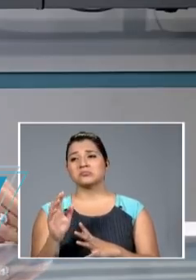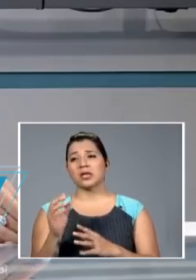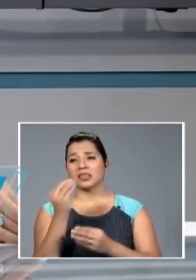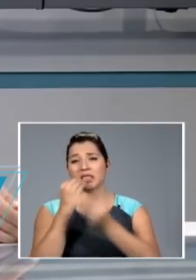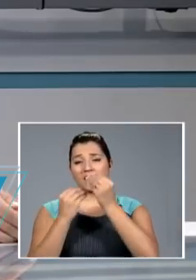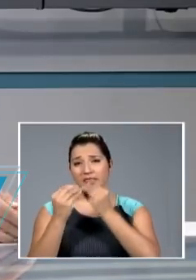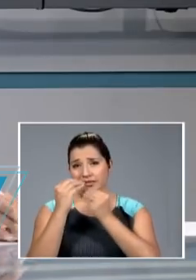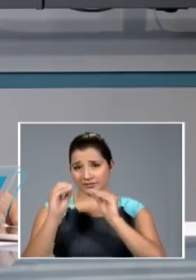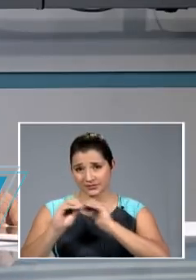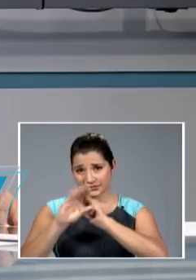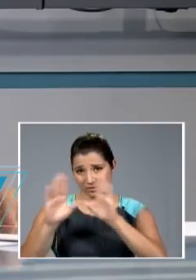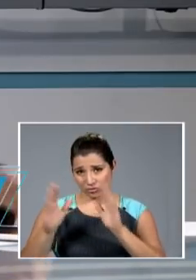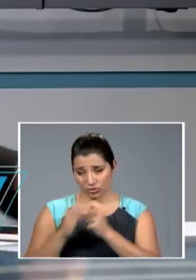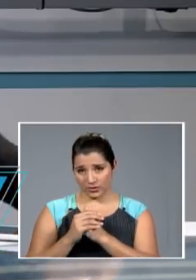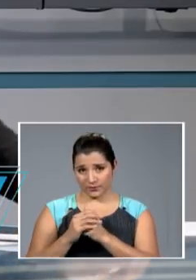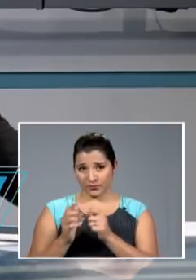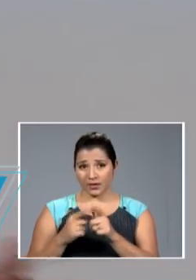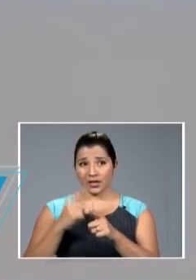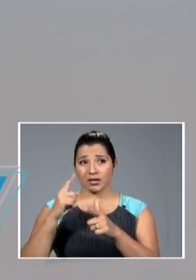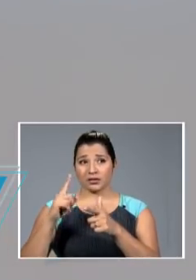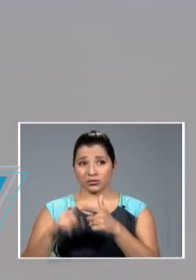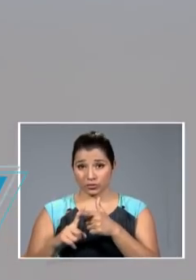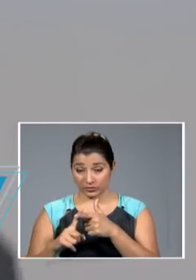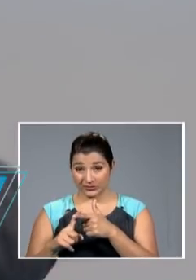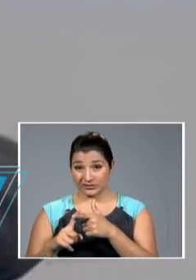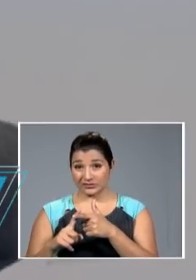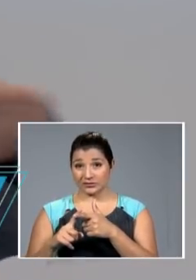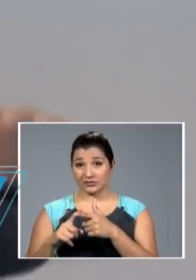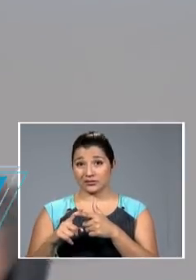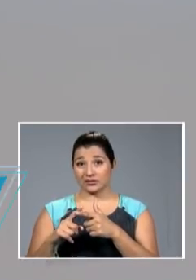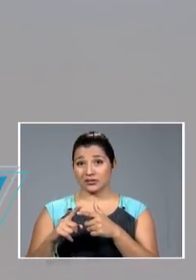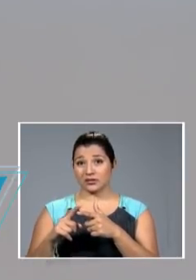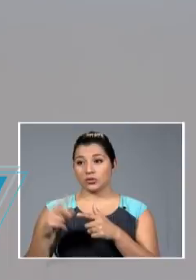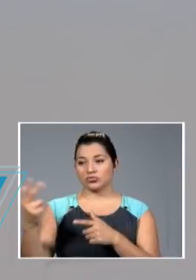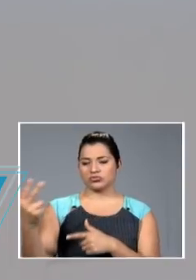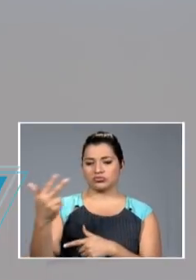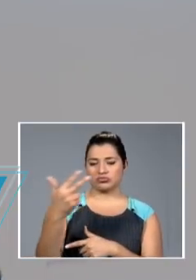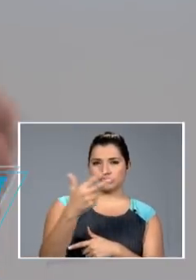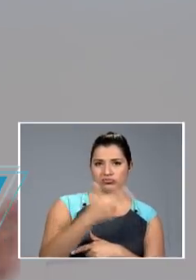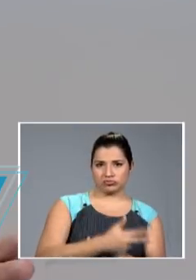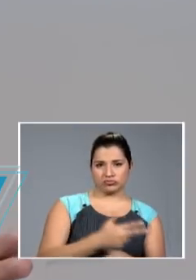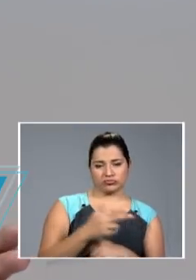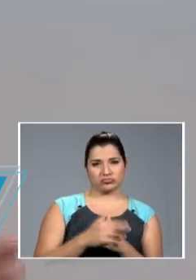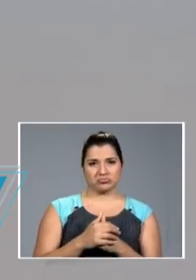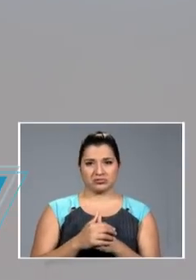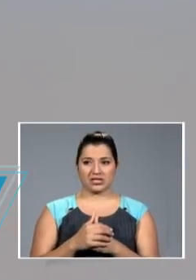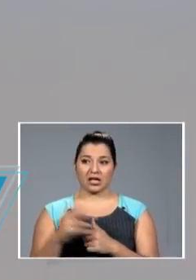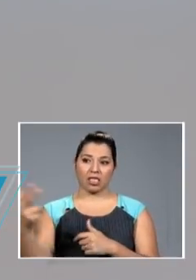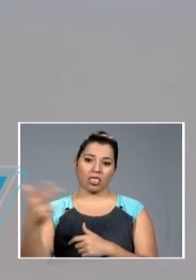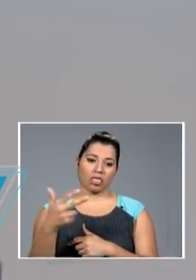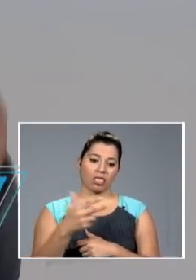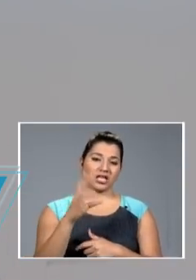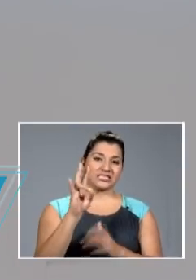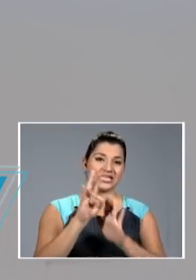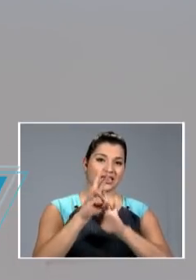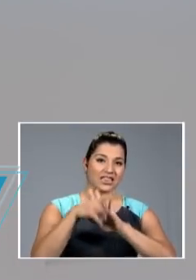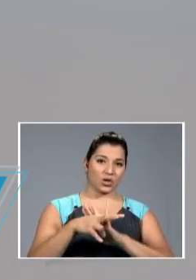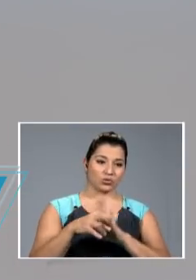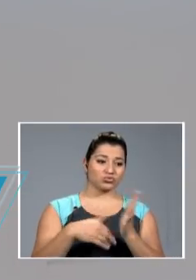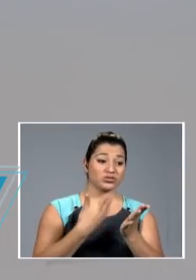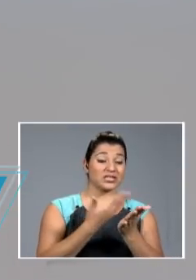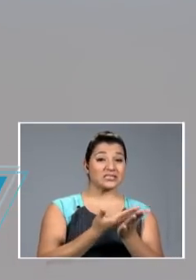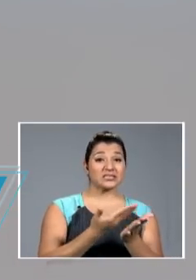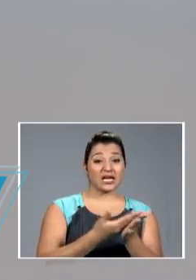horas. Llega a las 4 a la casa, mientras que baja las cosas. Estoy hablando de los sectores medios. Va a llegar al recinto de votación, si le va bien, a